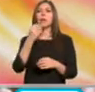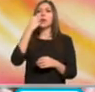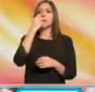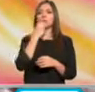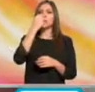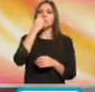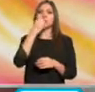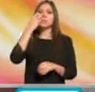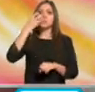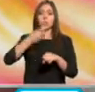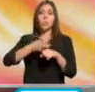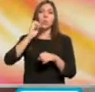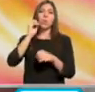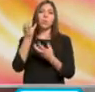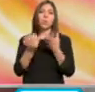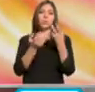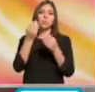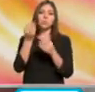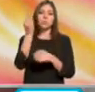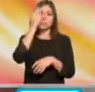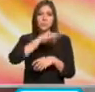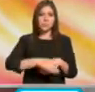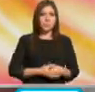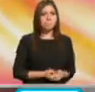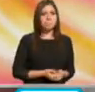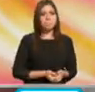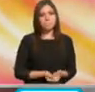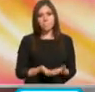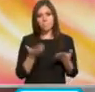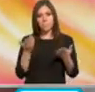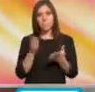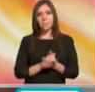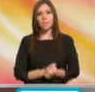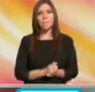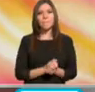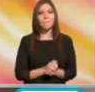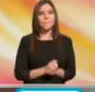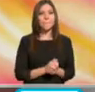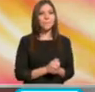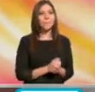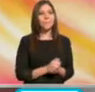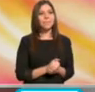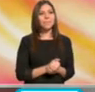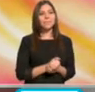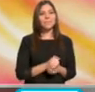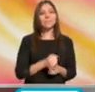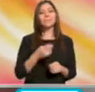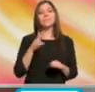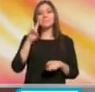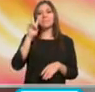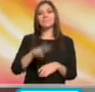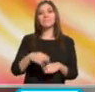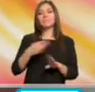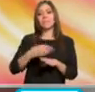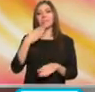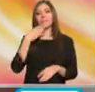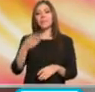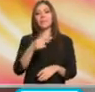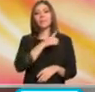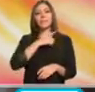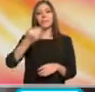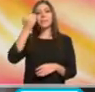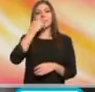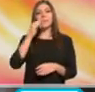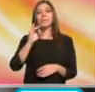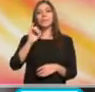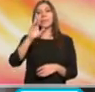mordidas. Hecho. Ah, mira. Mira. Licuarlo entonces. Maravilloso. Hay que ingerir fibra y Así hay